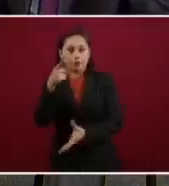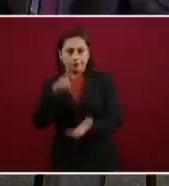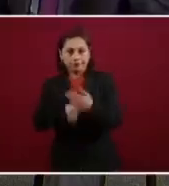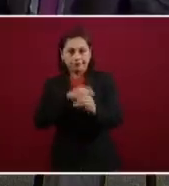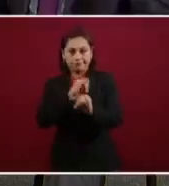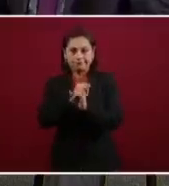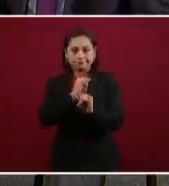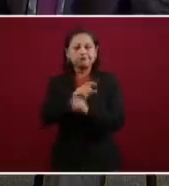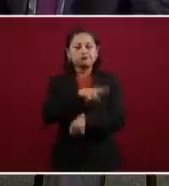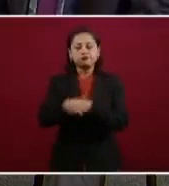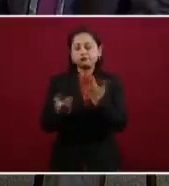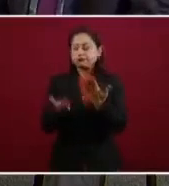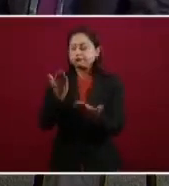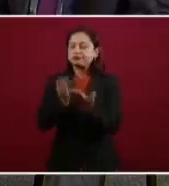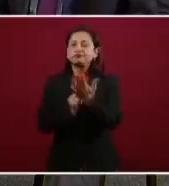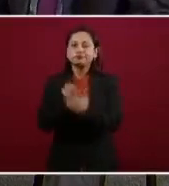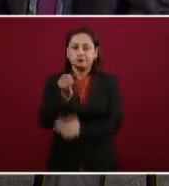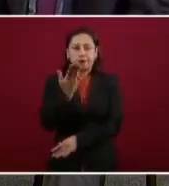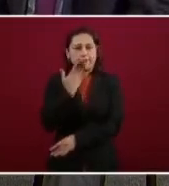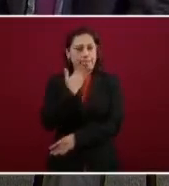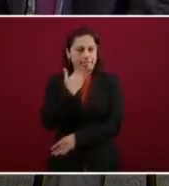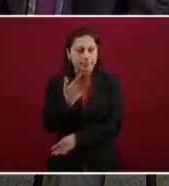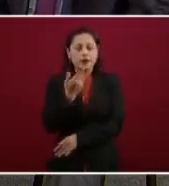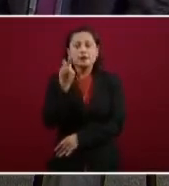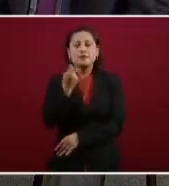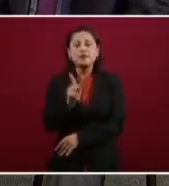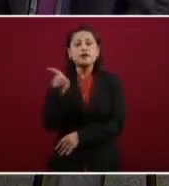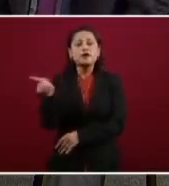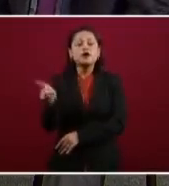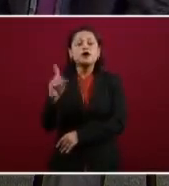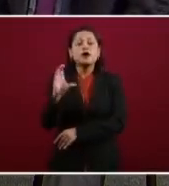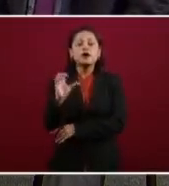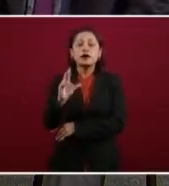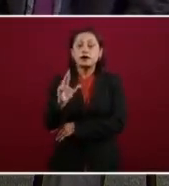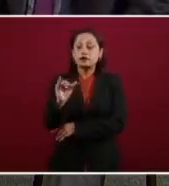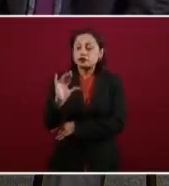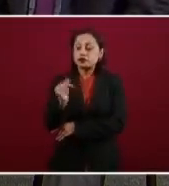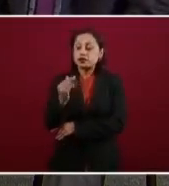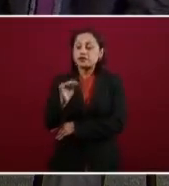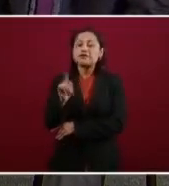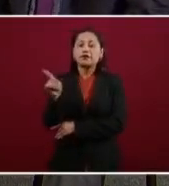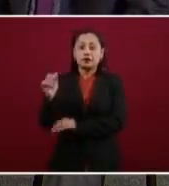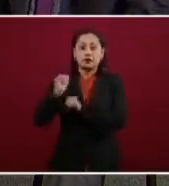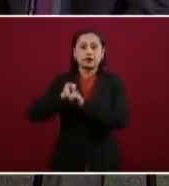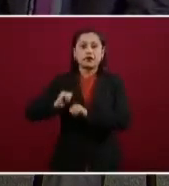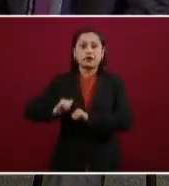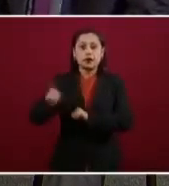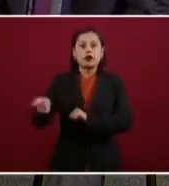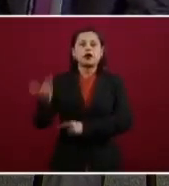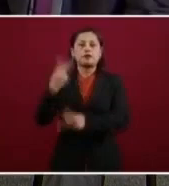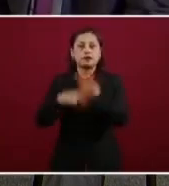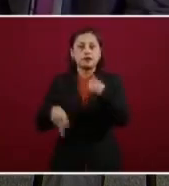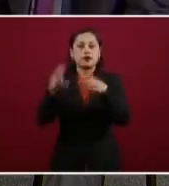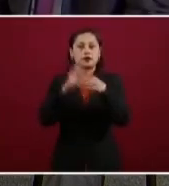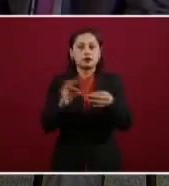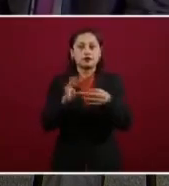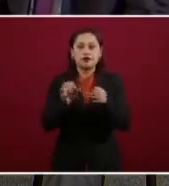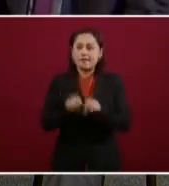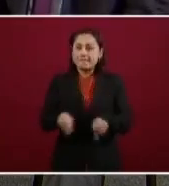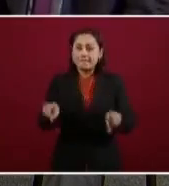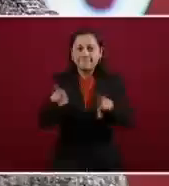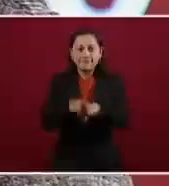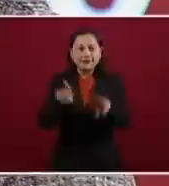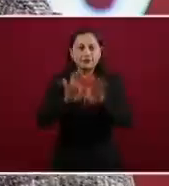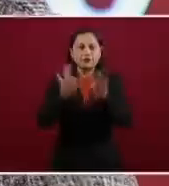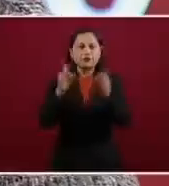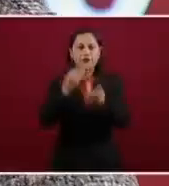ricardo sheffield va a venir a reportar aquí como lo hace cotidianamente con los precios de las gasolinas los resultados